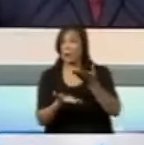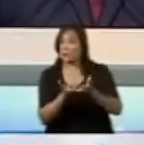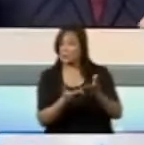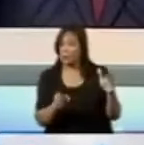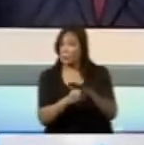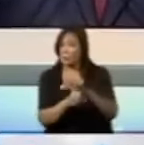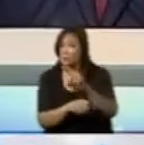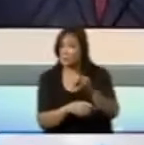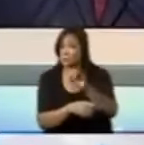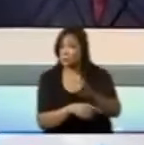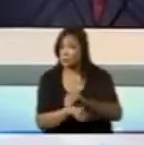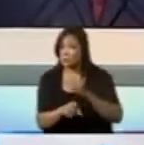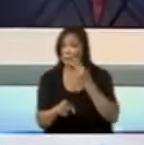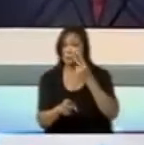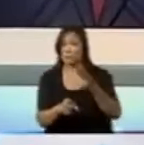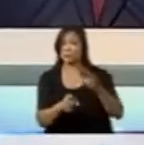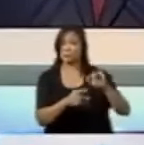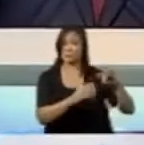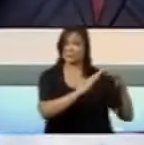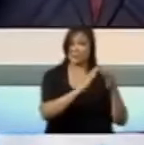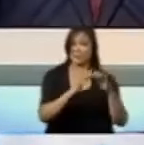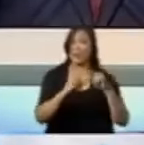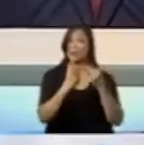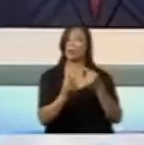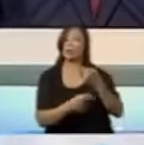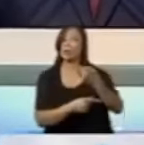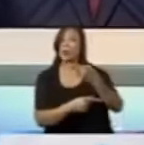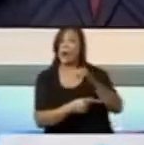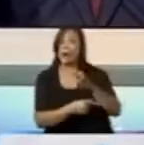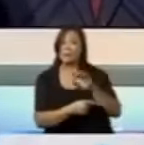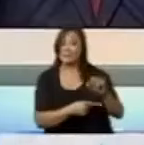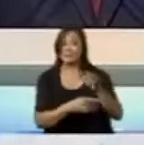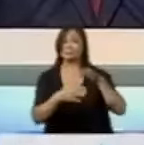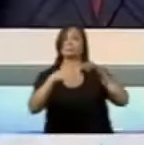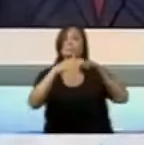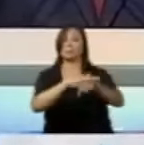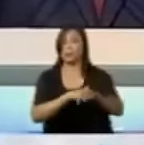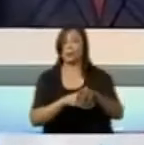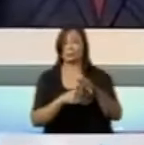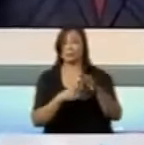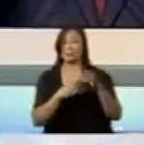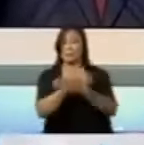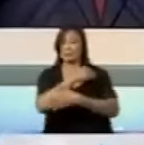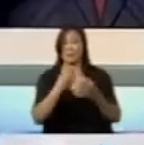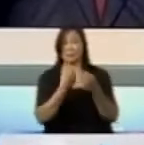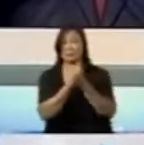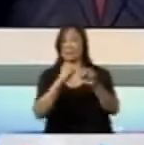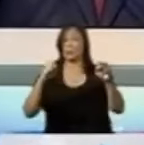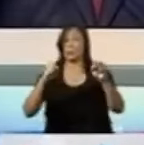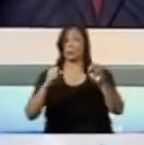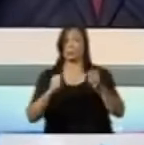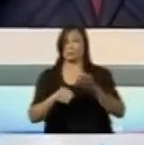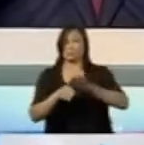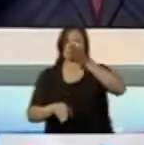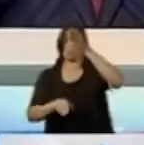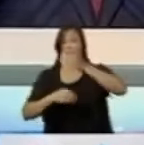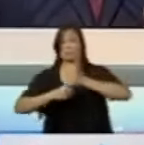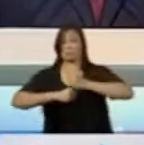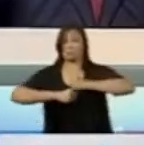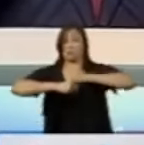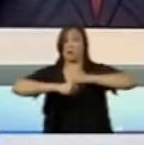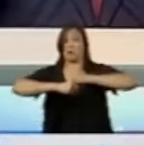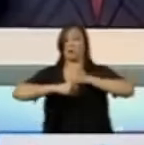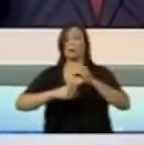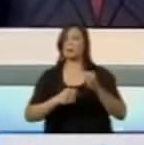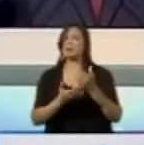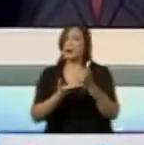garantizable totalmente. Lo vimos en Israel. El grupo Hamás incursionó en Israel, que es el país más seguro, en términos de tener un muro de protección.